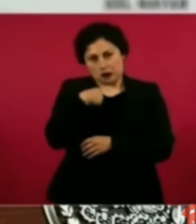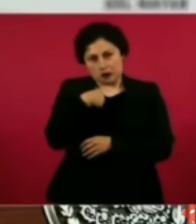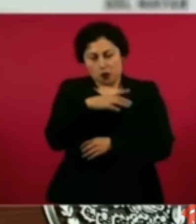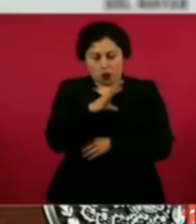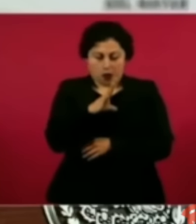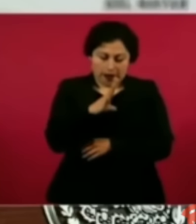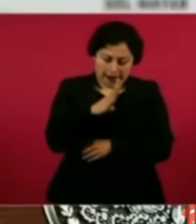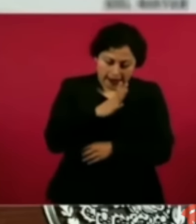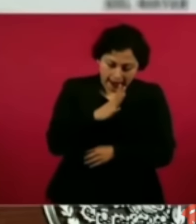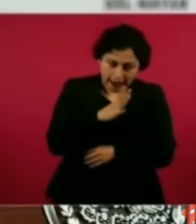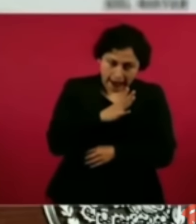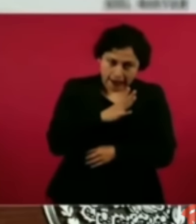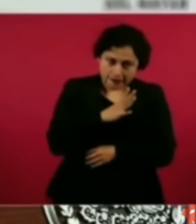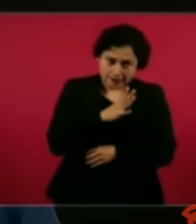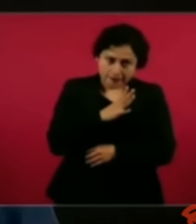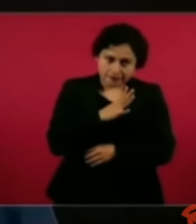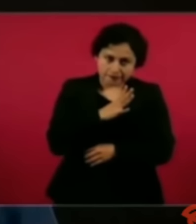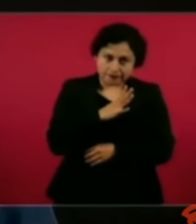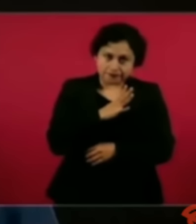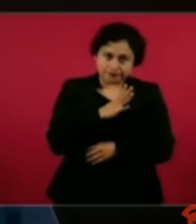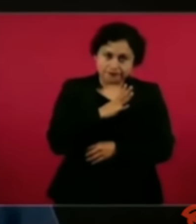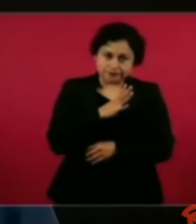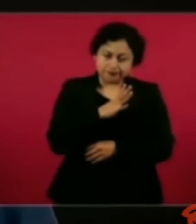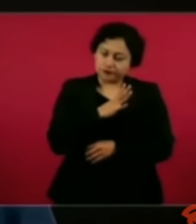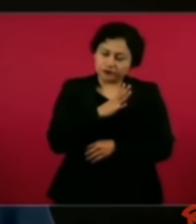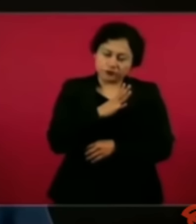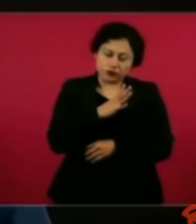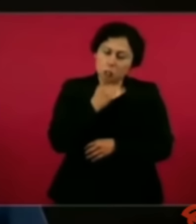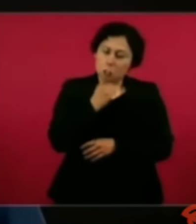algo muy importante,